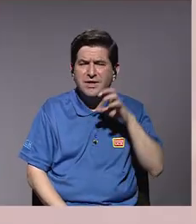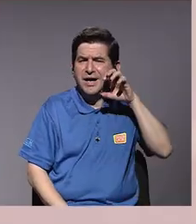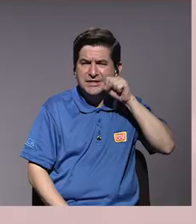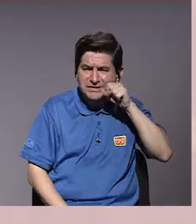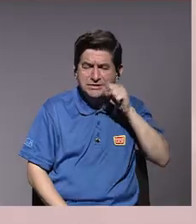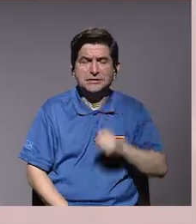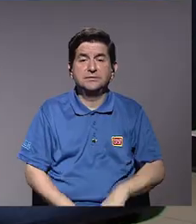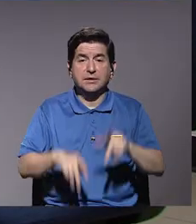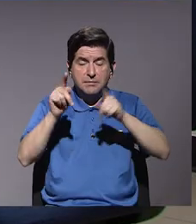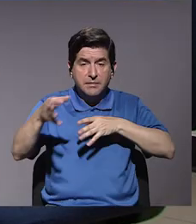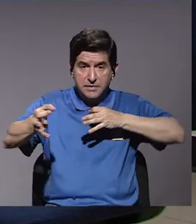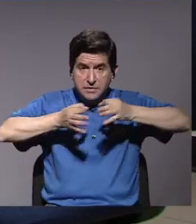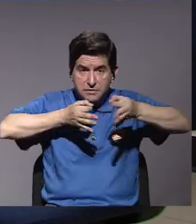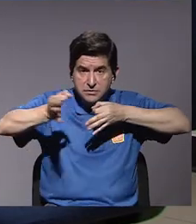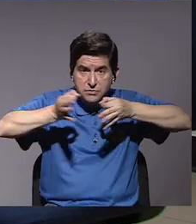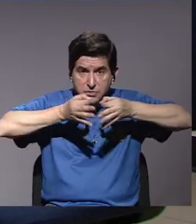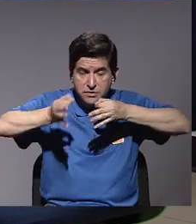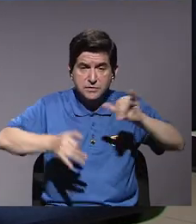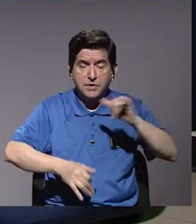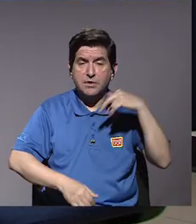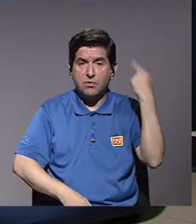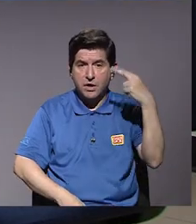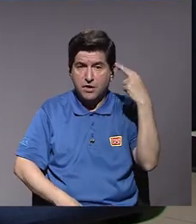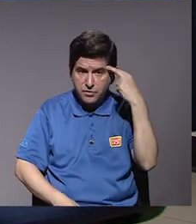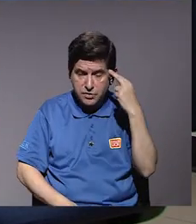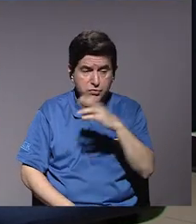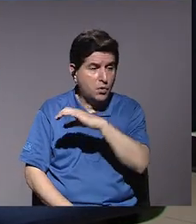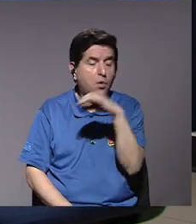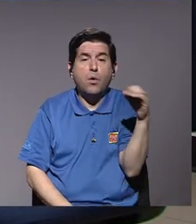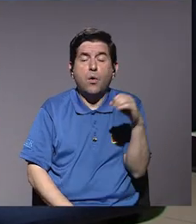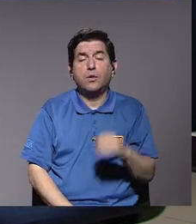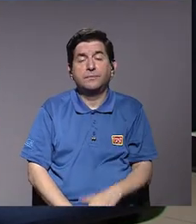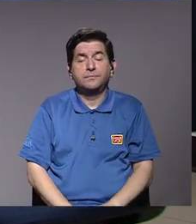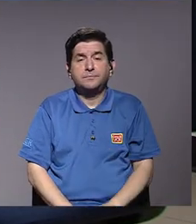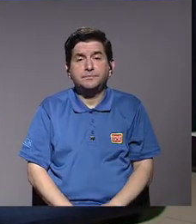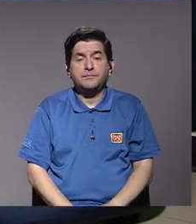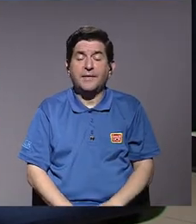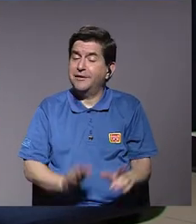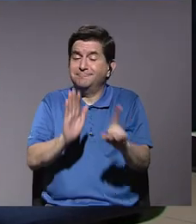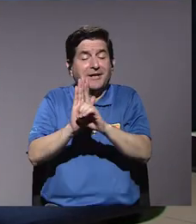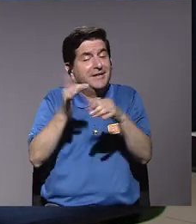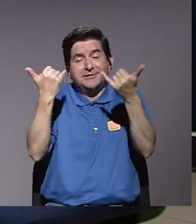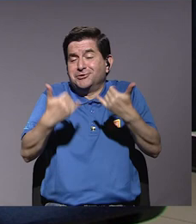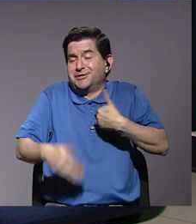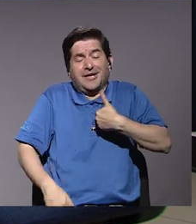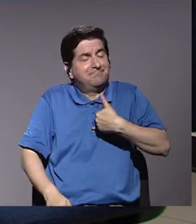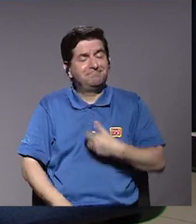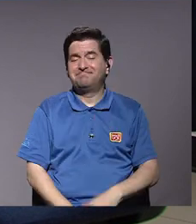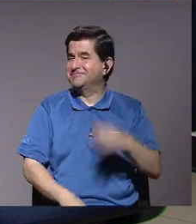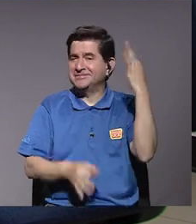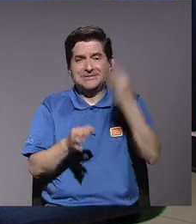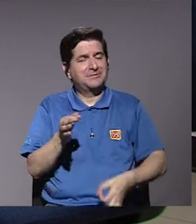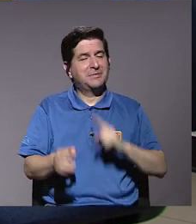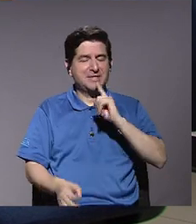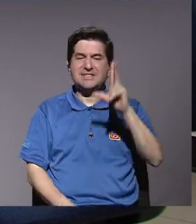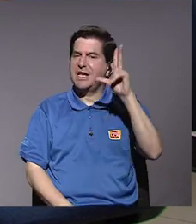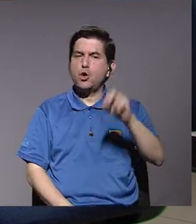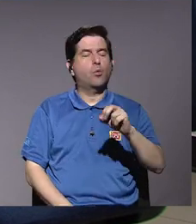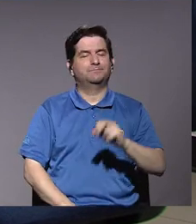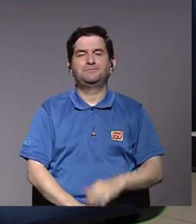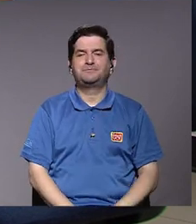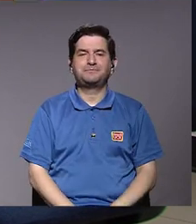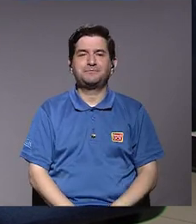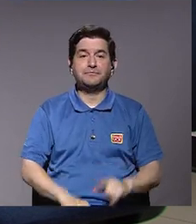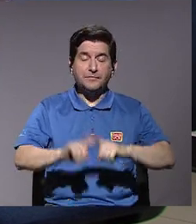etcétera. La persona tendría que explicar también, entonces, por ejemplo, por qué no quiere o... Bueno, Es un derecho, okay. Es un derecho. Simplemente puedo decir que no,